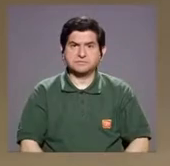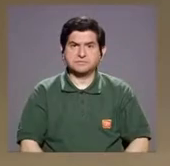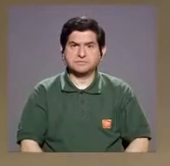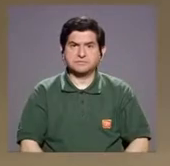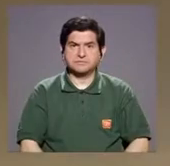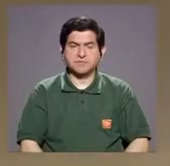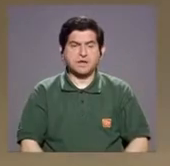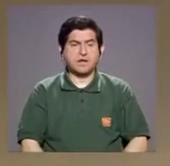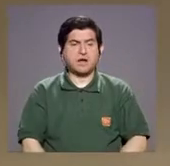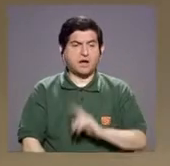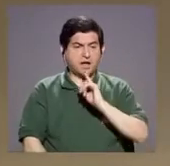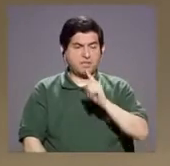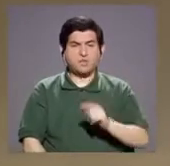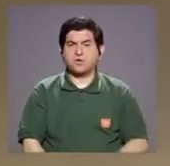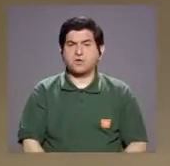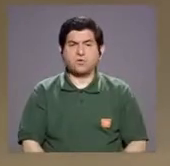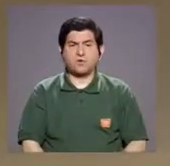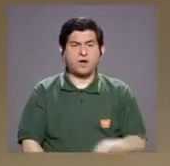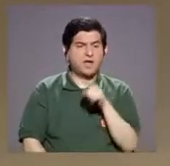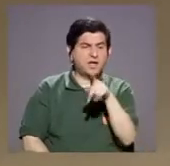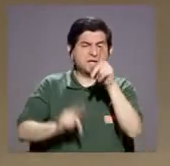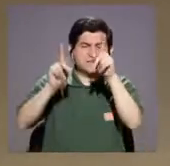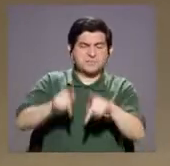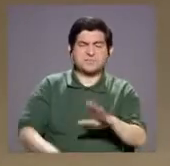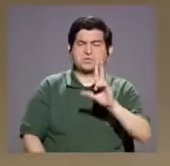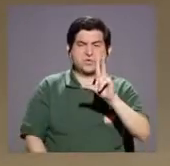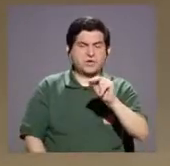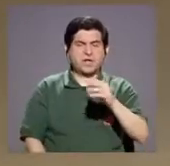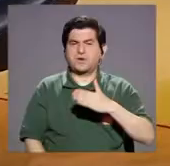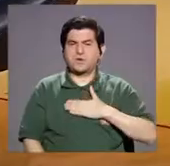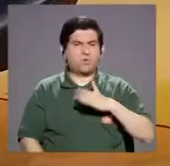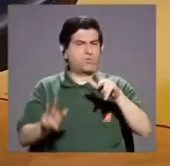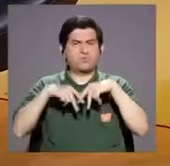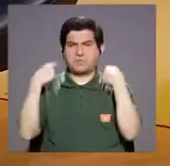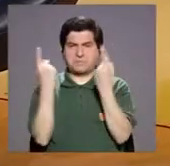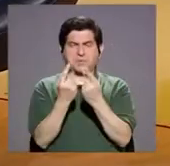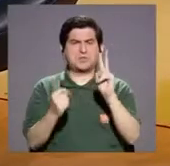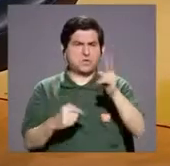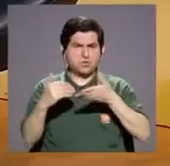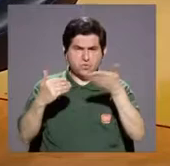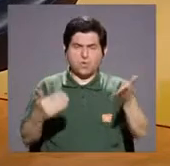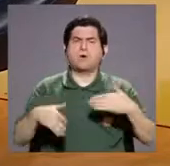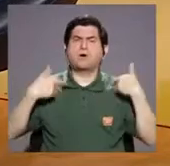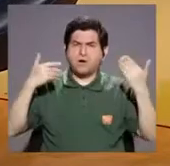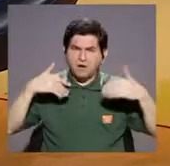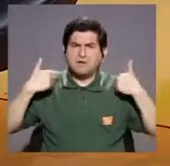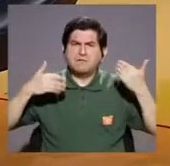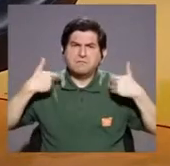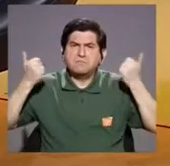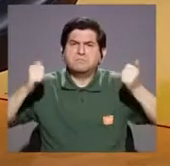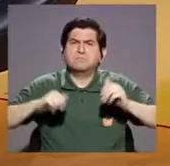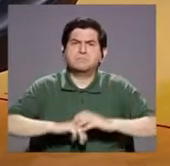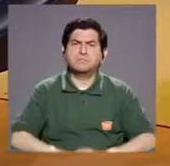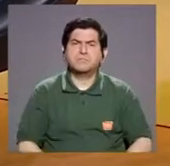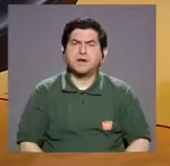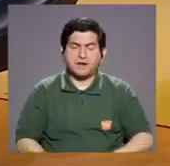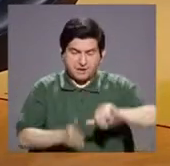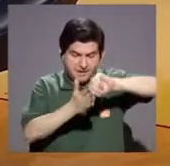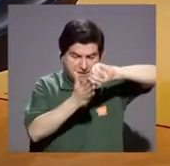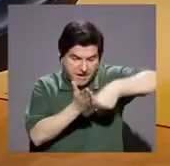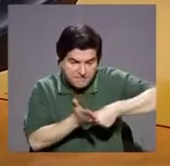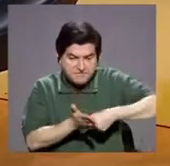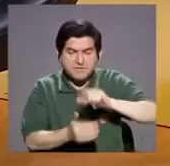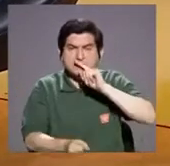y reconoció que yo no era de su partido esas dos cosas me dan mucha alegría y me parece que reafirme el compromiso